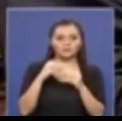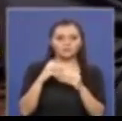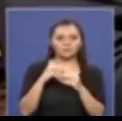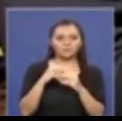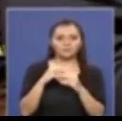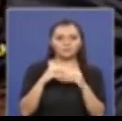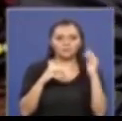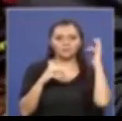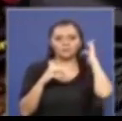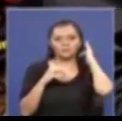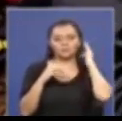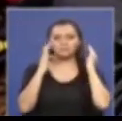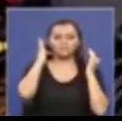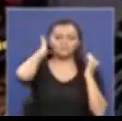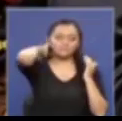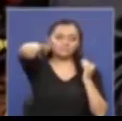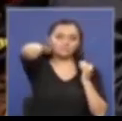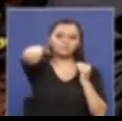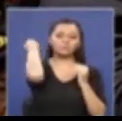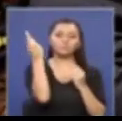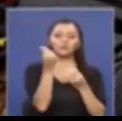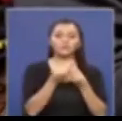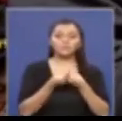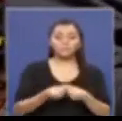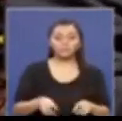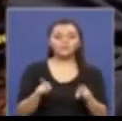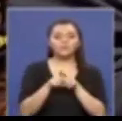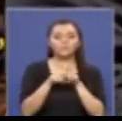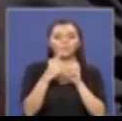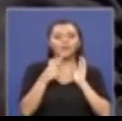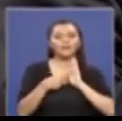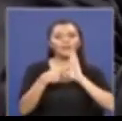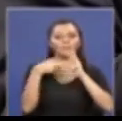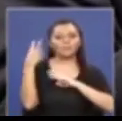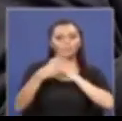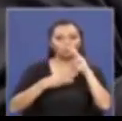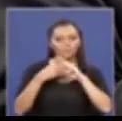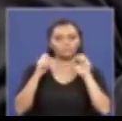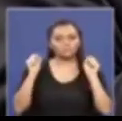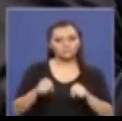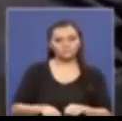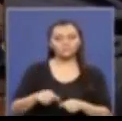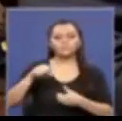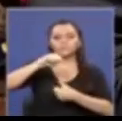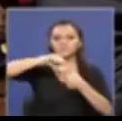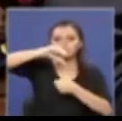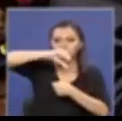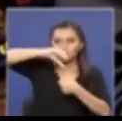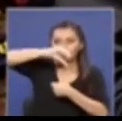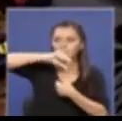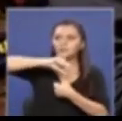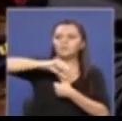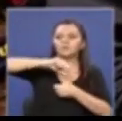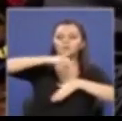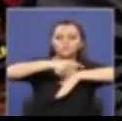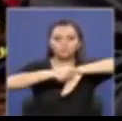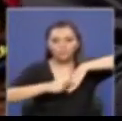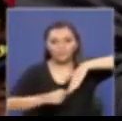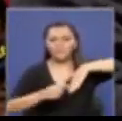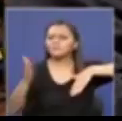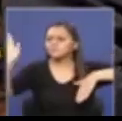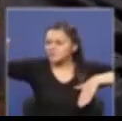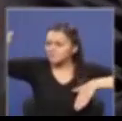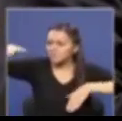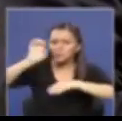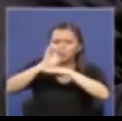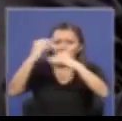ver posteriormente en otra lámina, es un ejemplo para el mundo. Nos han pedido asesoramiento de países de Centroamérica, de Sudamérica, porque es uno